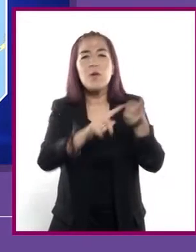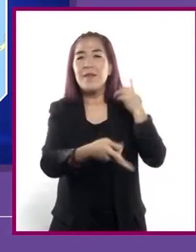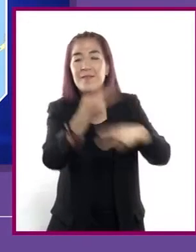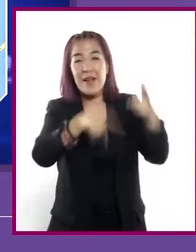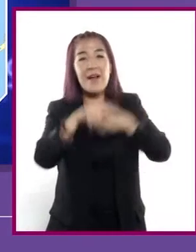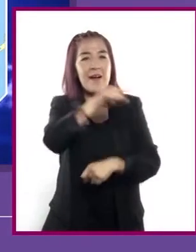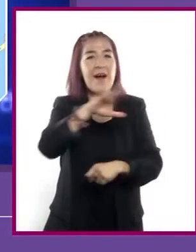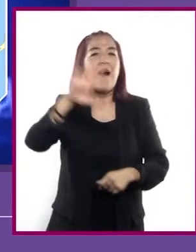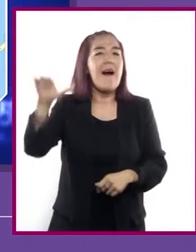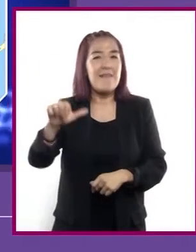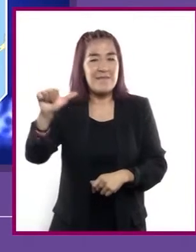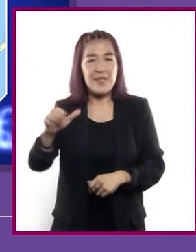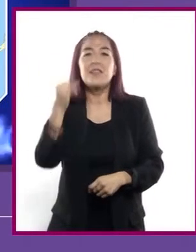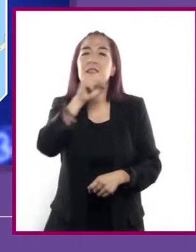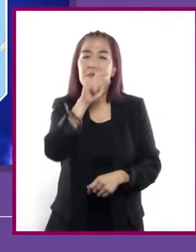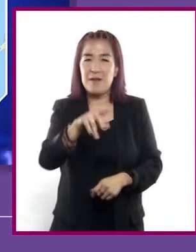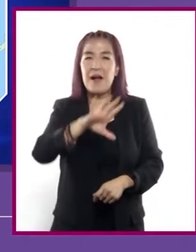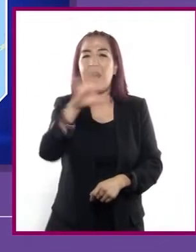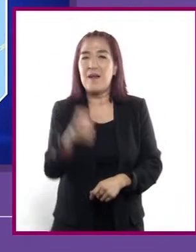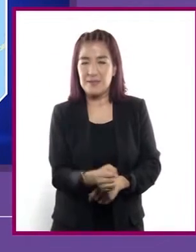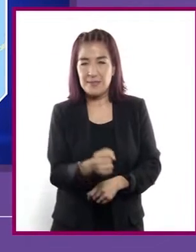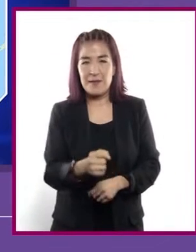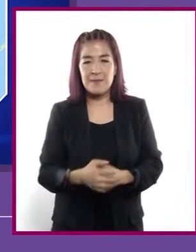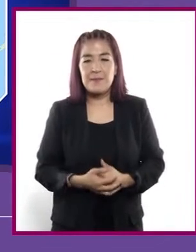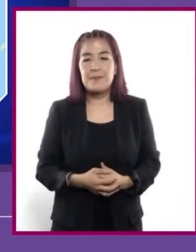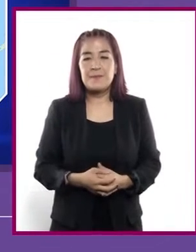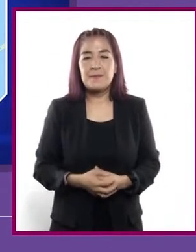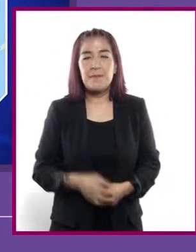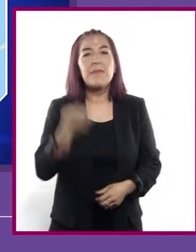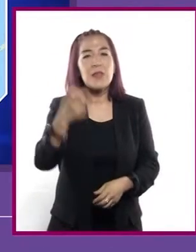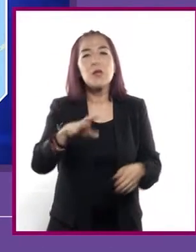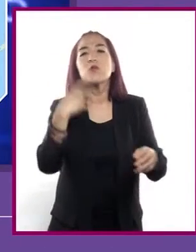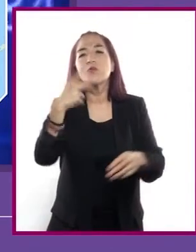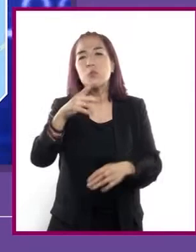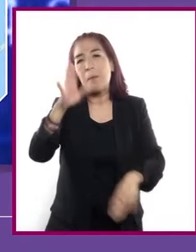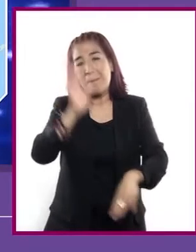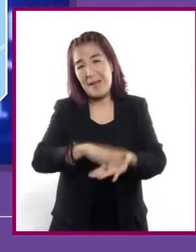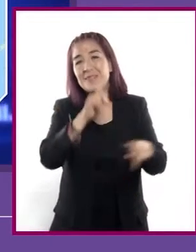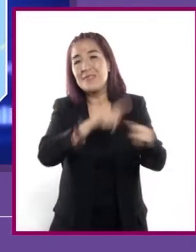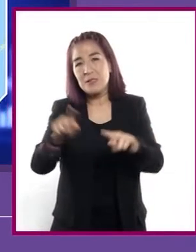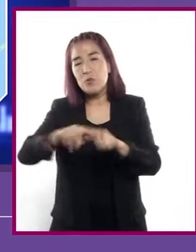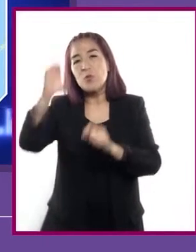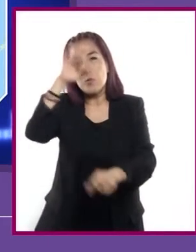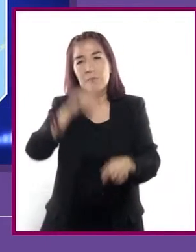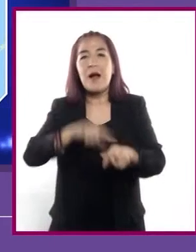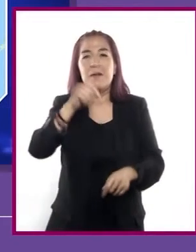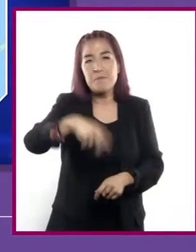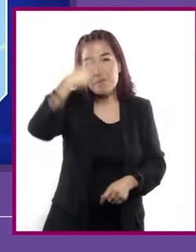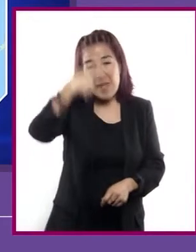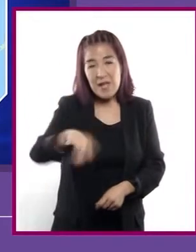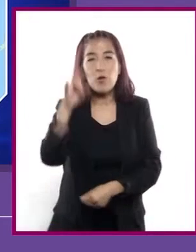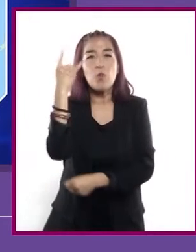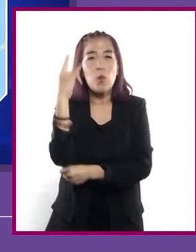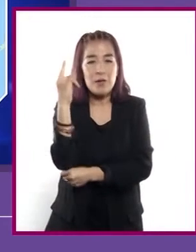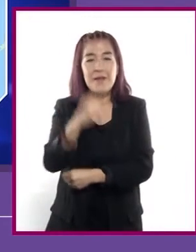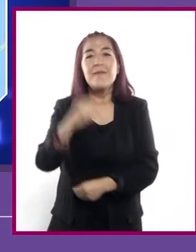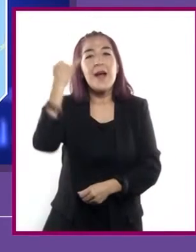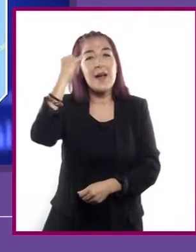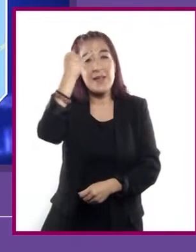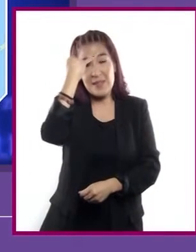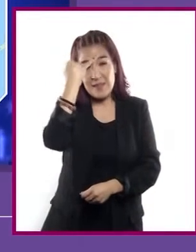de África y Asia. Otras naciones son multiculturales desde sus orígenes, como México, Bolivia,